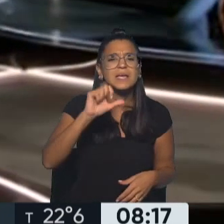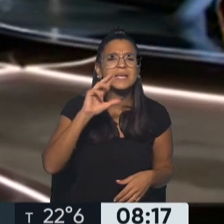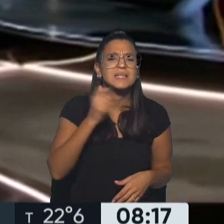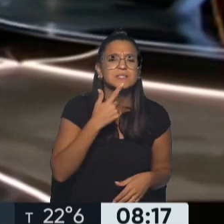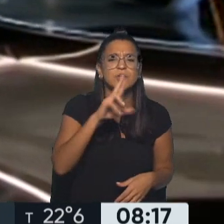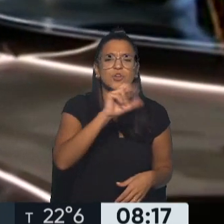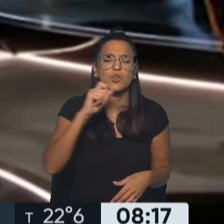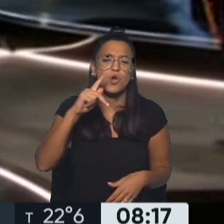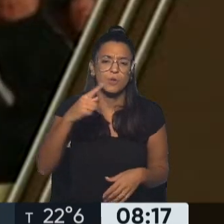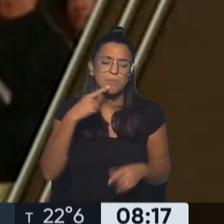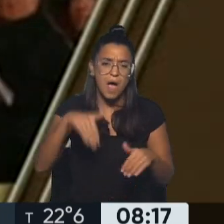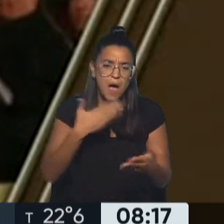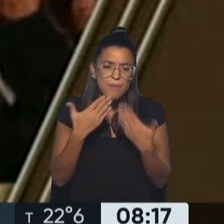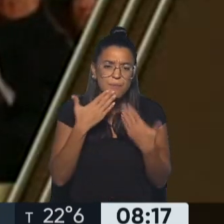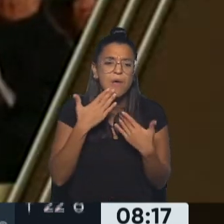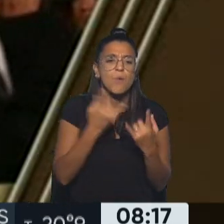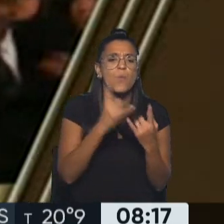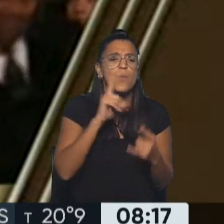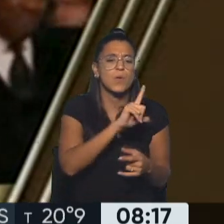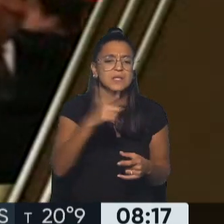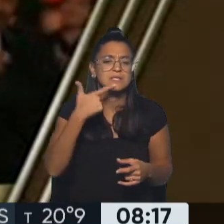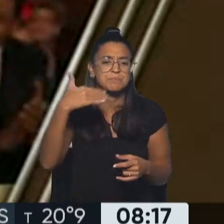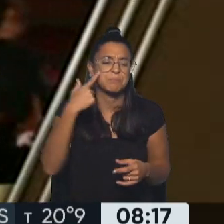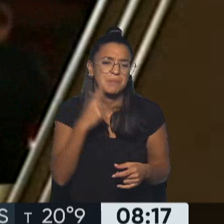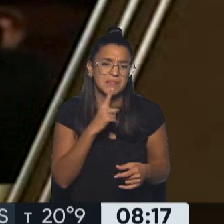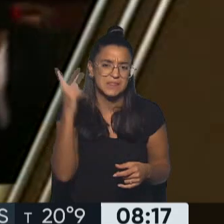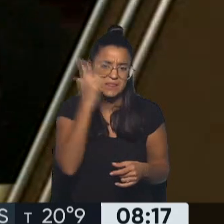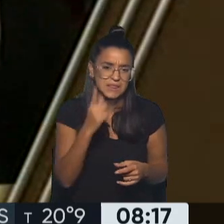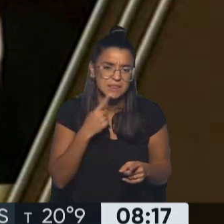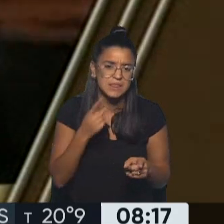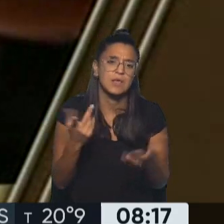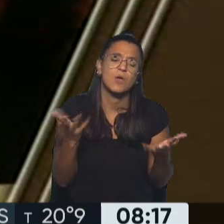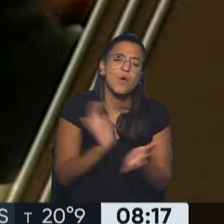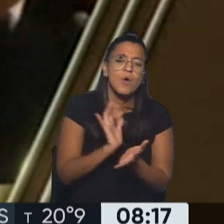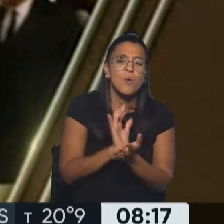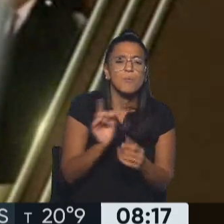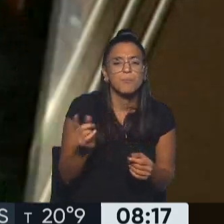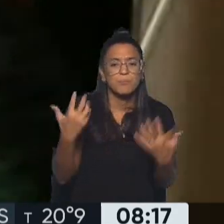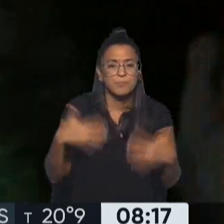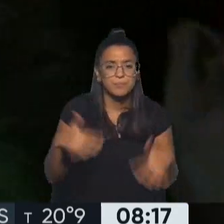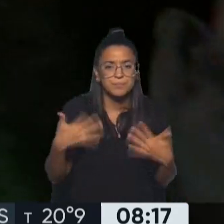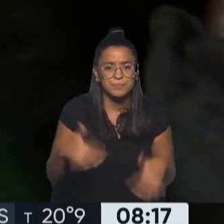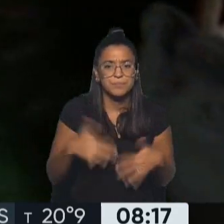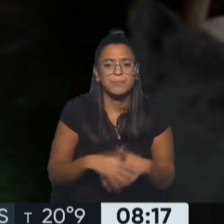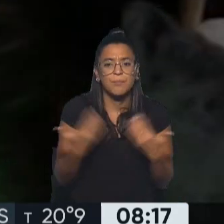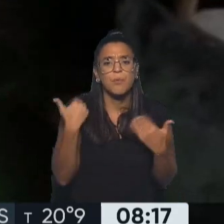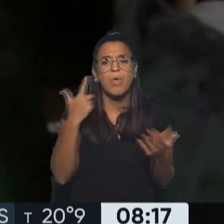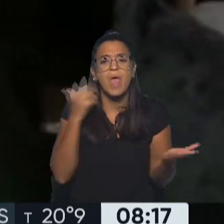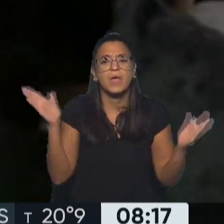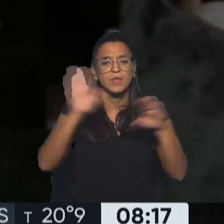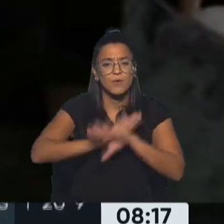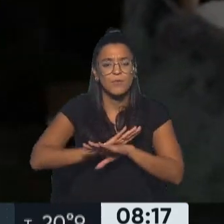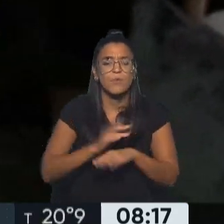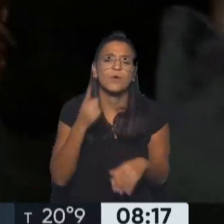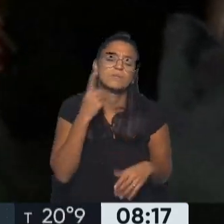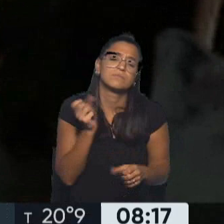eso es para vos, pero déjame hablar de Will Smith, no de Chris Rock, que para mí es un gran comediante. Y no, que, está bien, pero es un poco picante, denso, ¿no? Se puede haber equivocado. Él